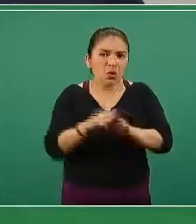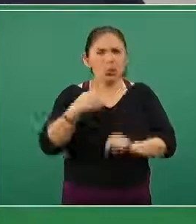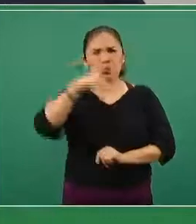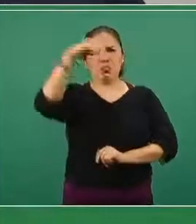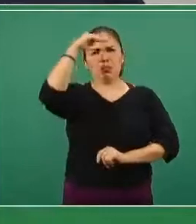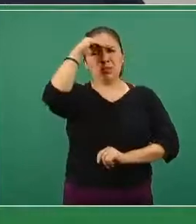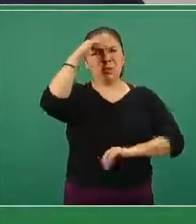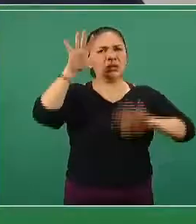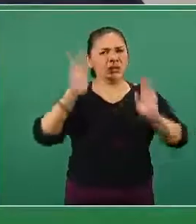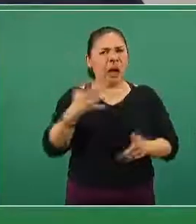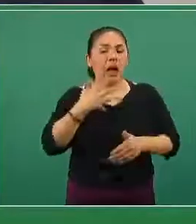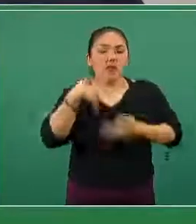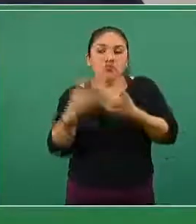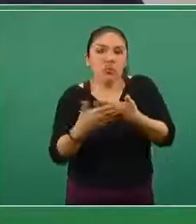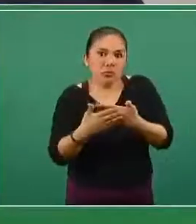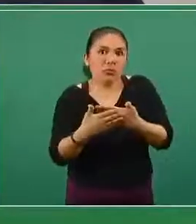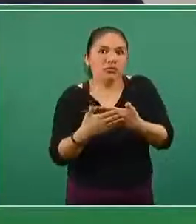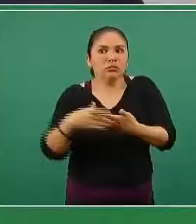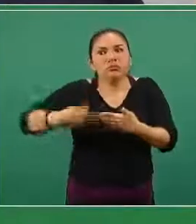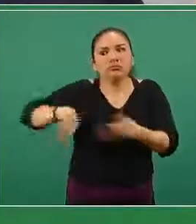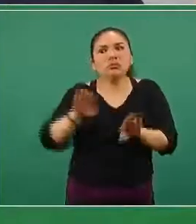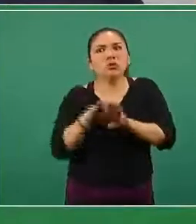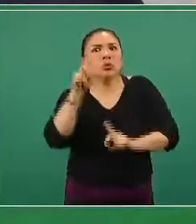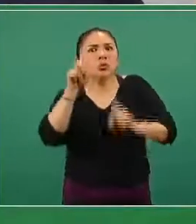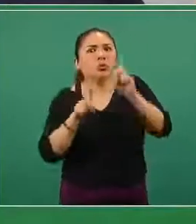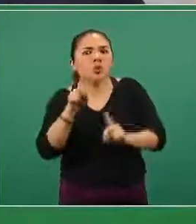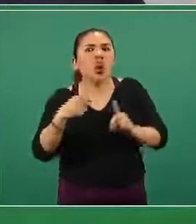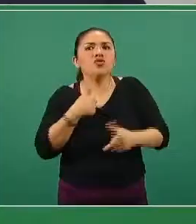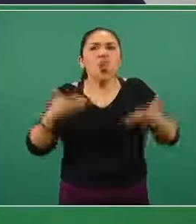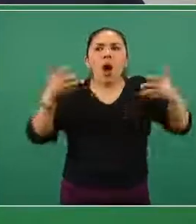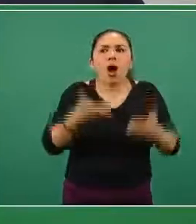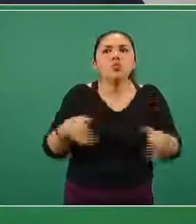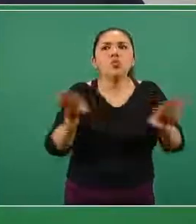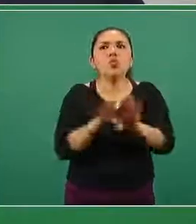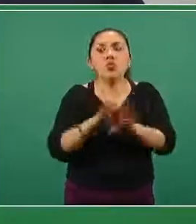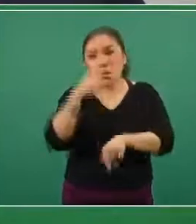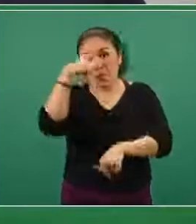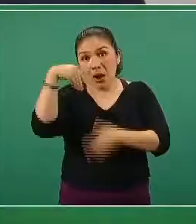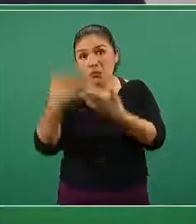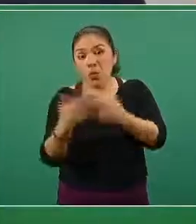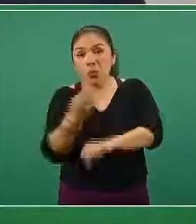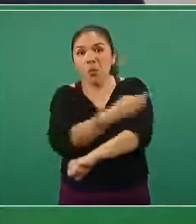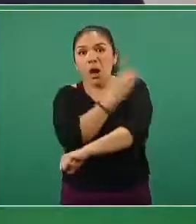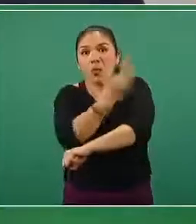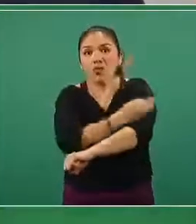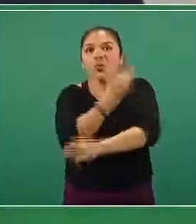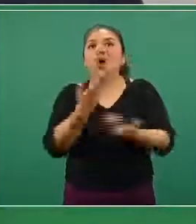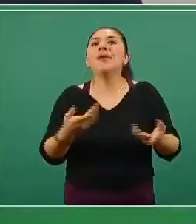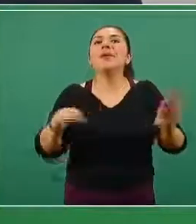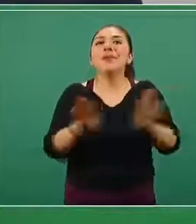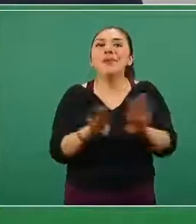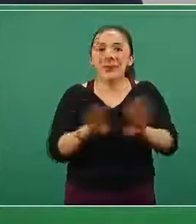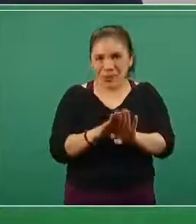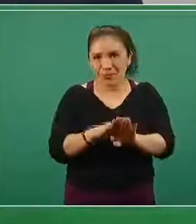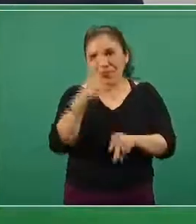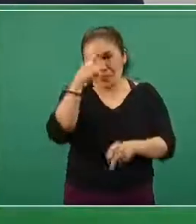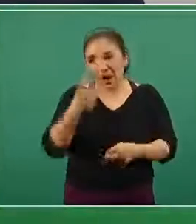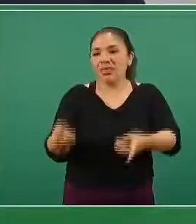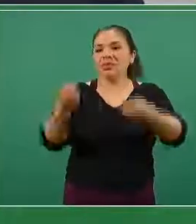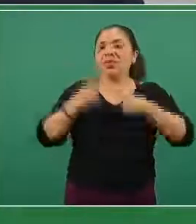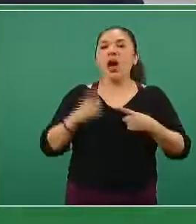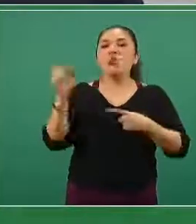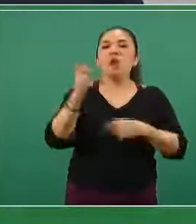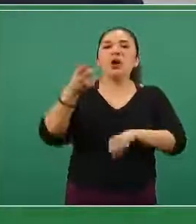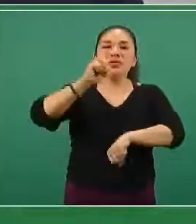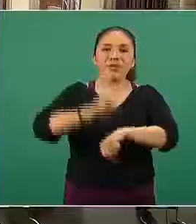que ya está próximo y hay mucha inquietud de qué tiene que hacer las personas para poder tener asignado un día